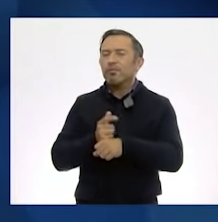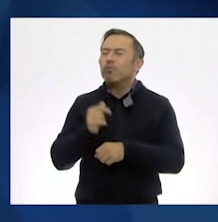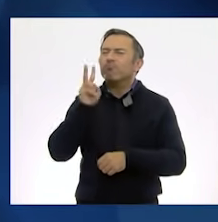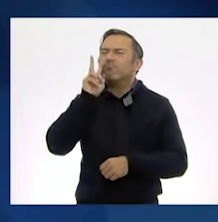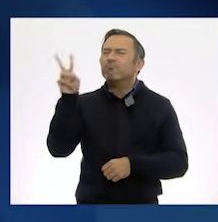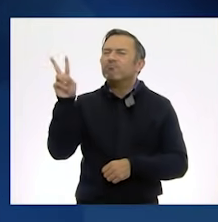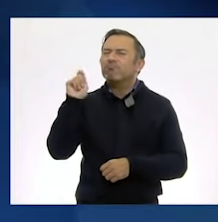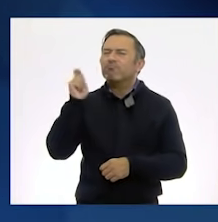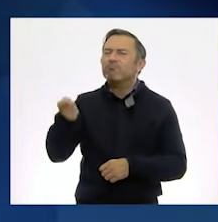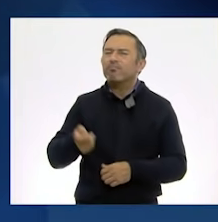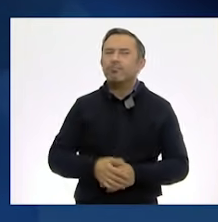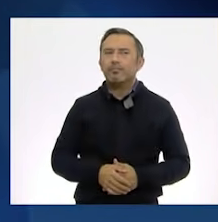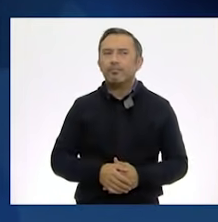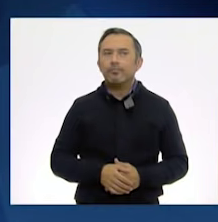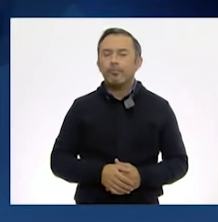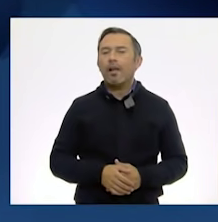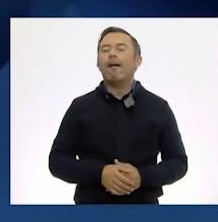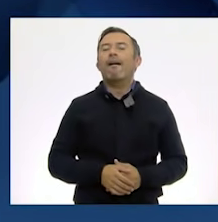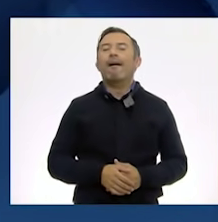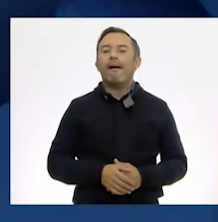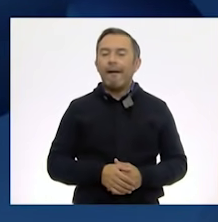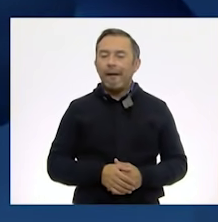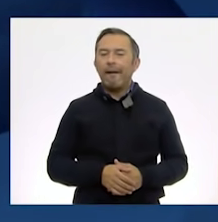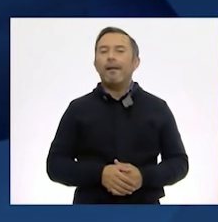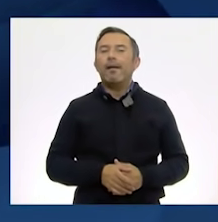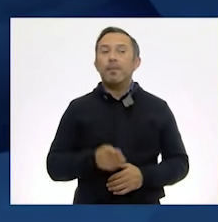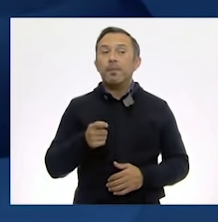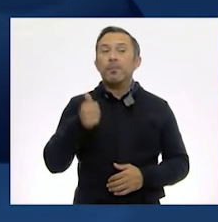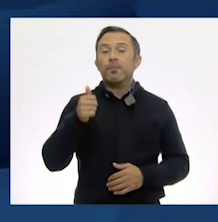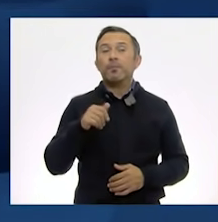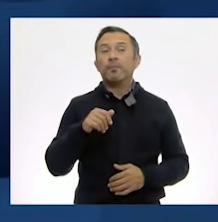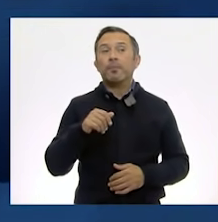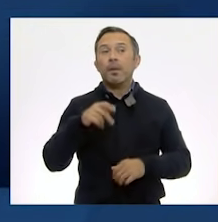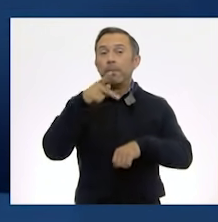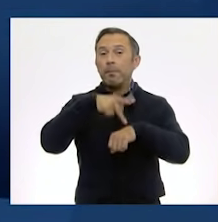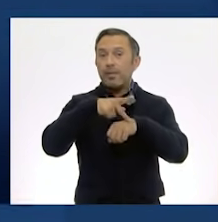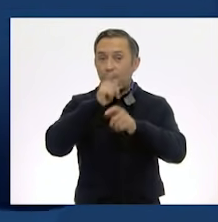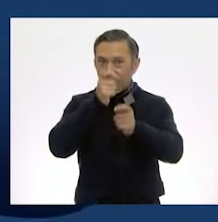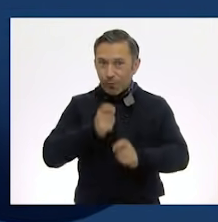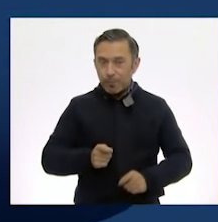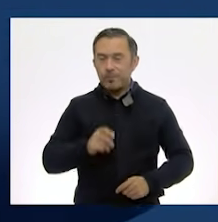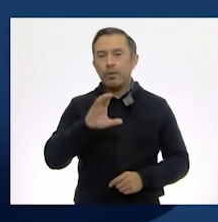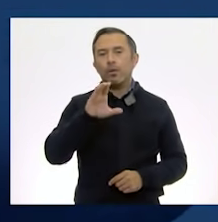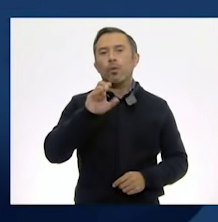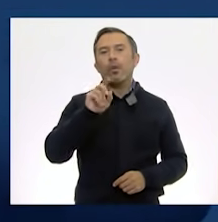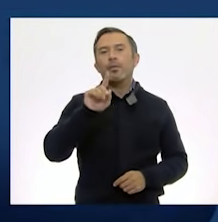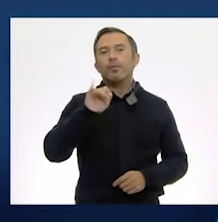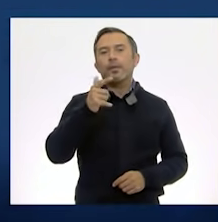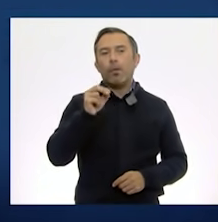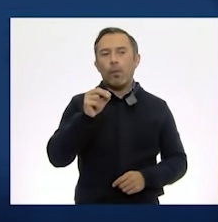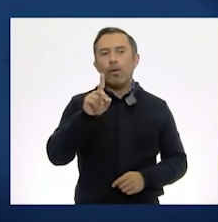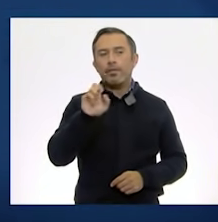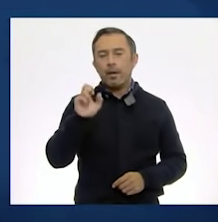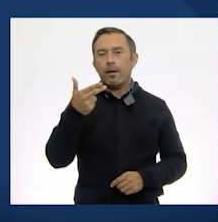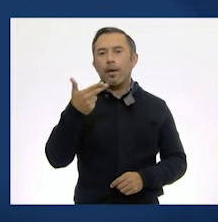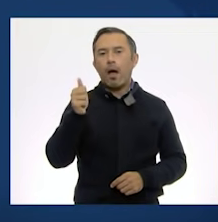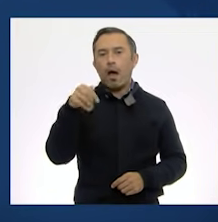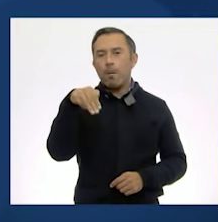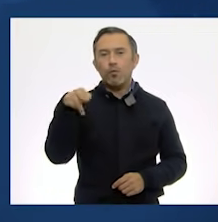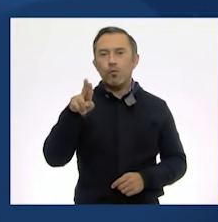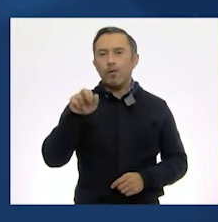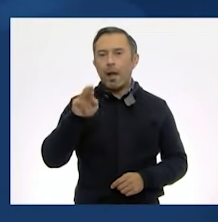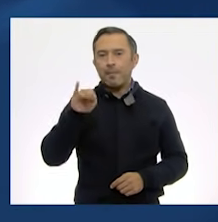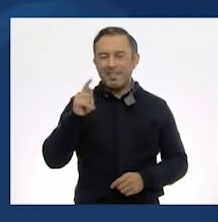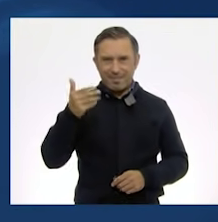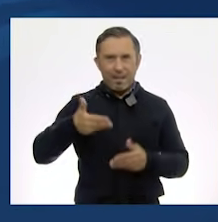María? Pues que en primer lugar tenemos el Código de Hammurabi, el cual, como vimos en sus sesiones anteriores, está